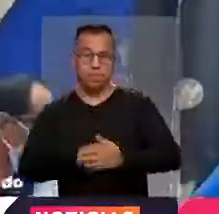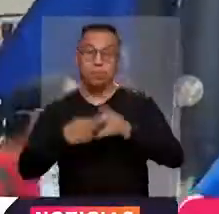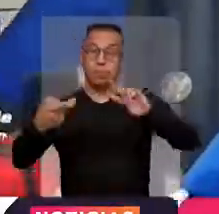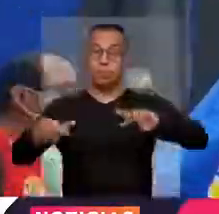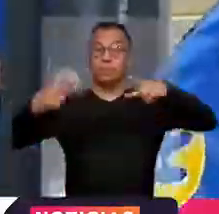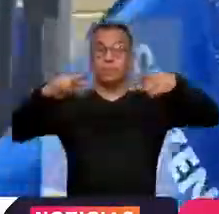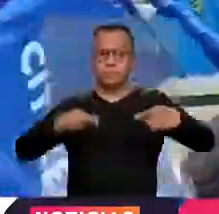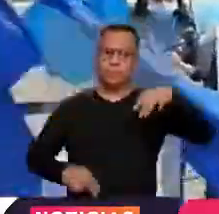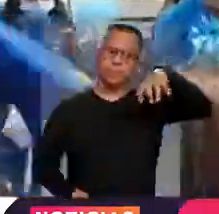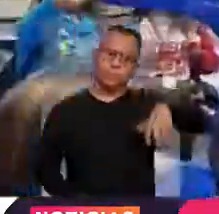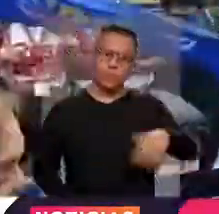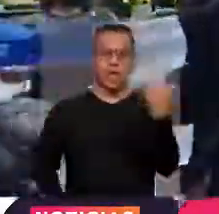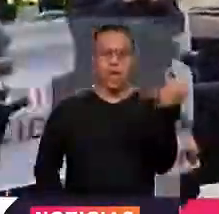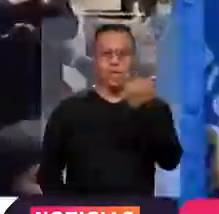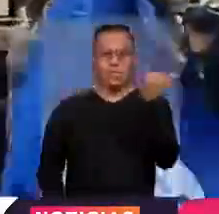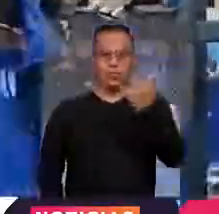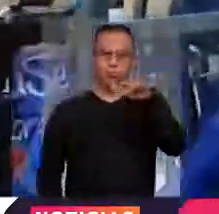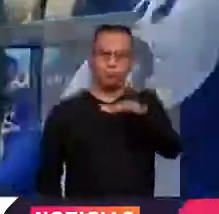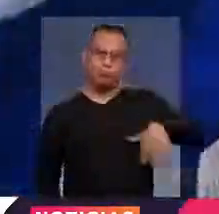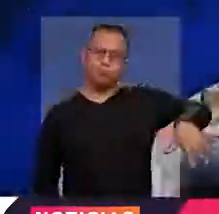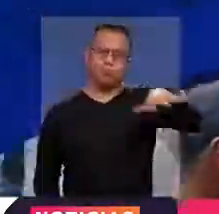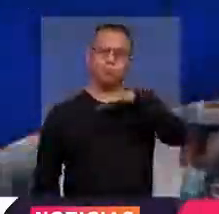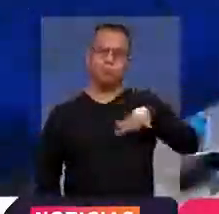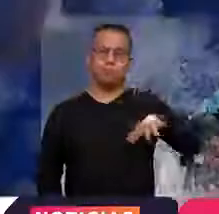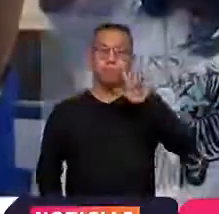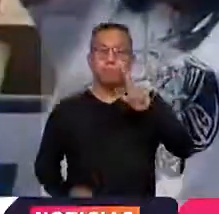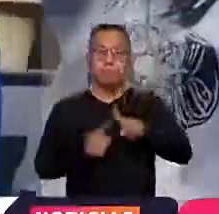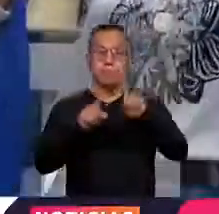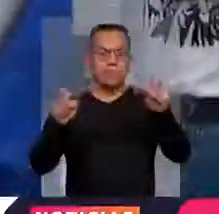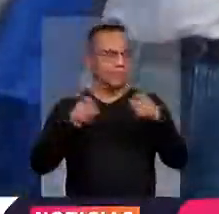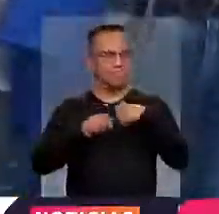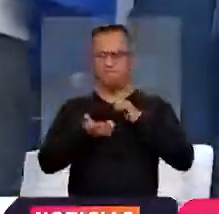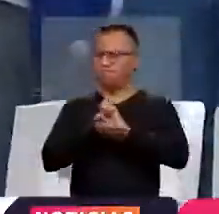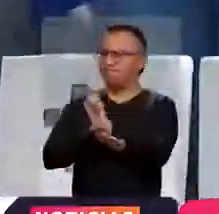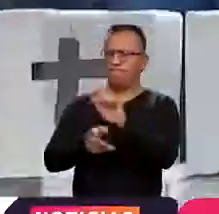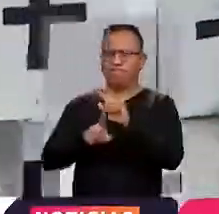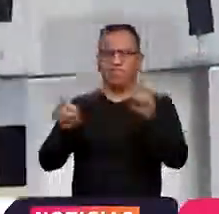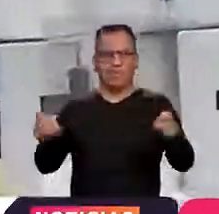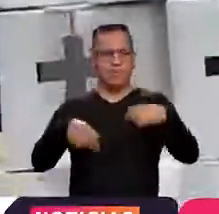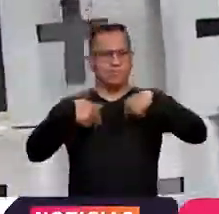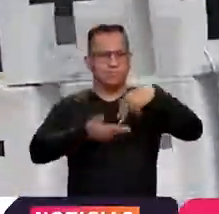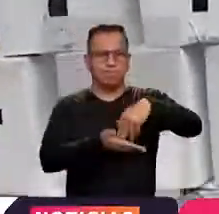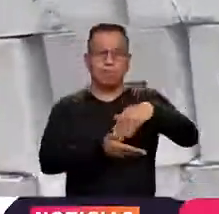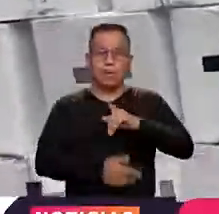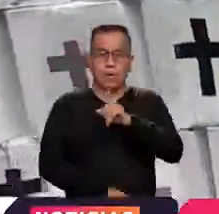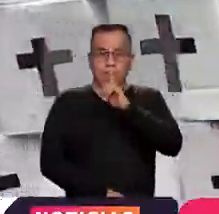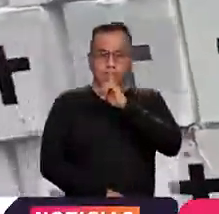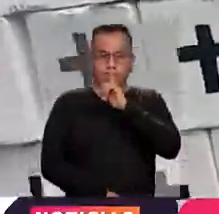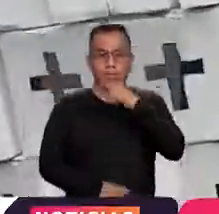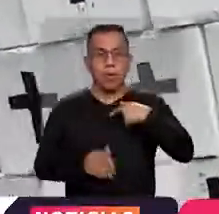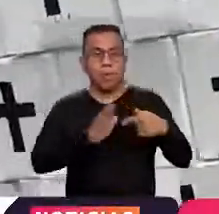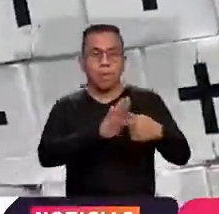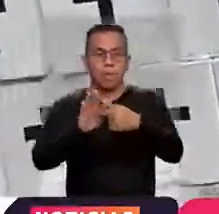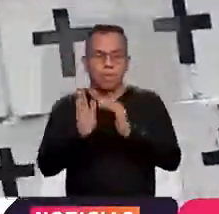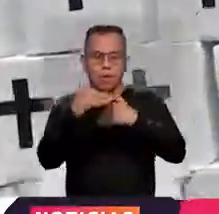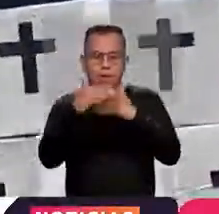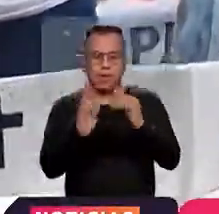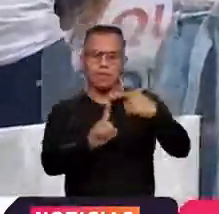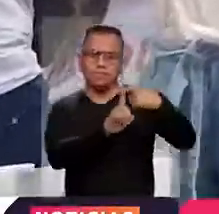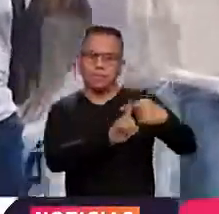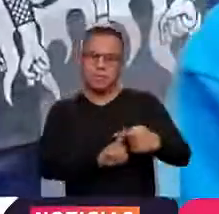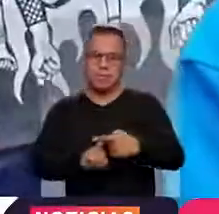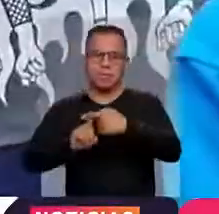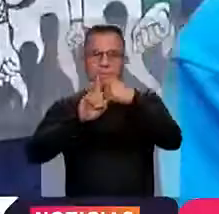Del otro lado y con distintivos azules, los grupos en contra del aborto, quienes se manifestaban con un plantón en silencio y enseñando cajas con cruces en